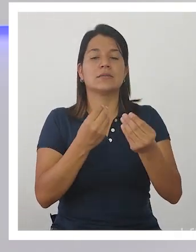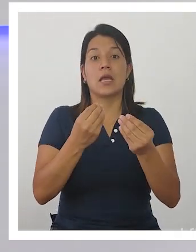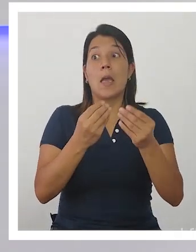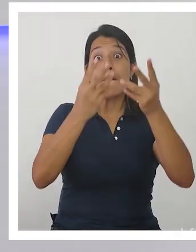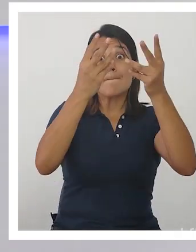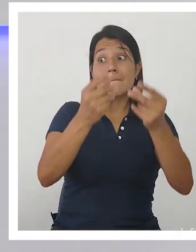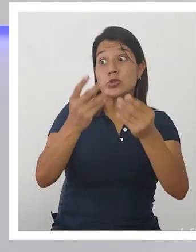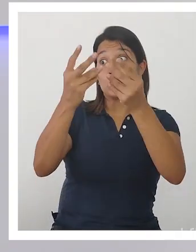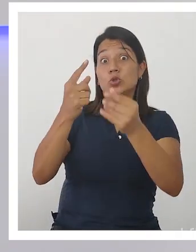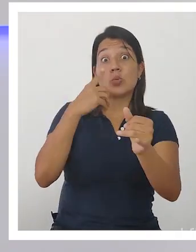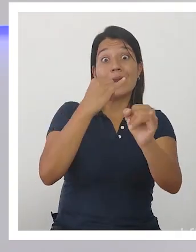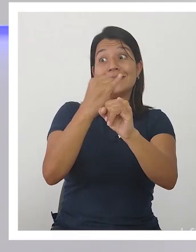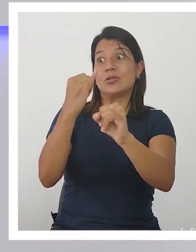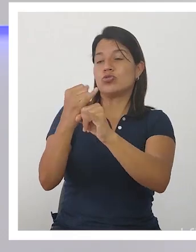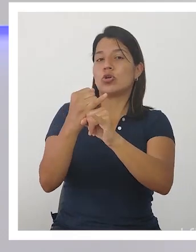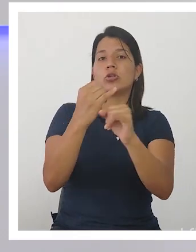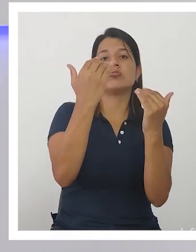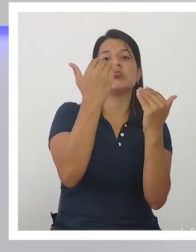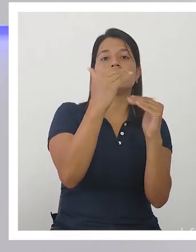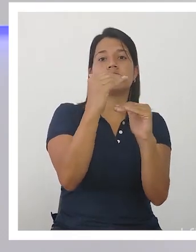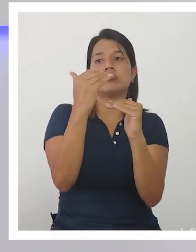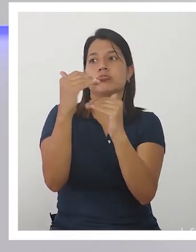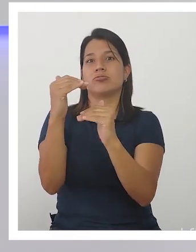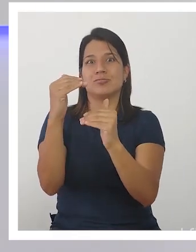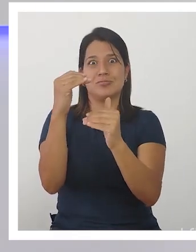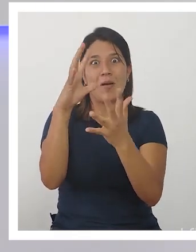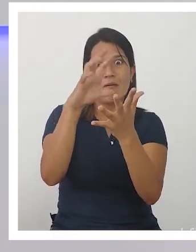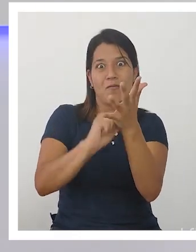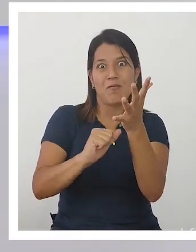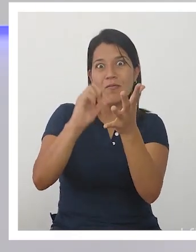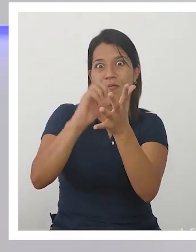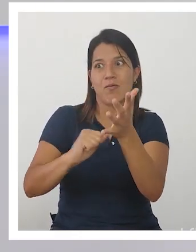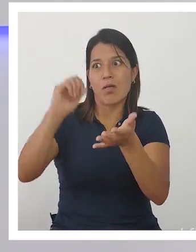Hacienda toma una serie de decisiones que hacen que